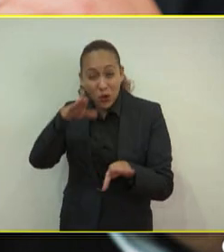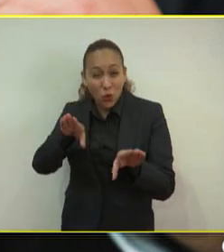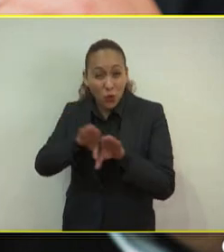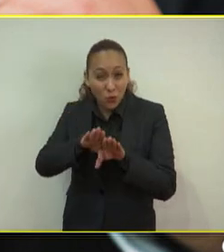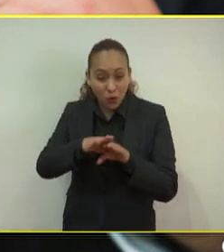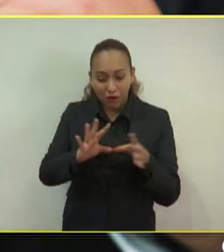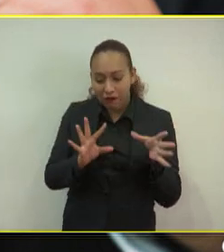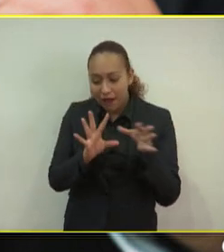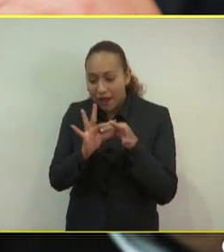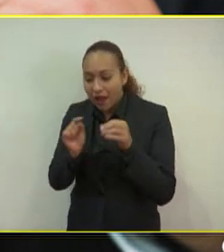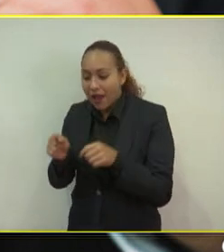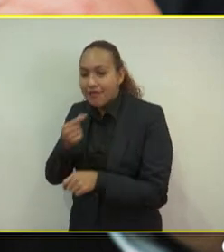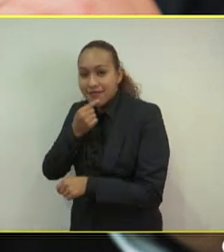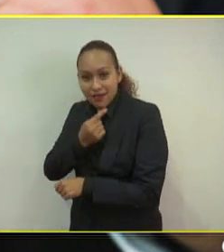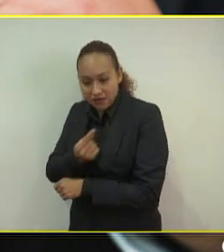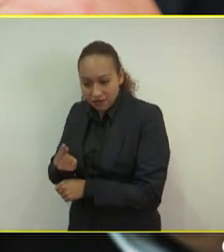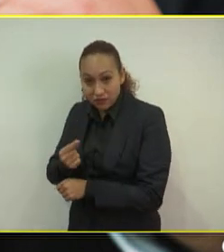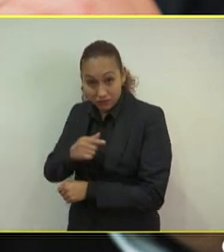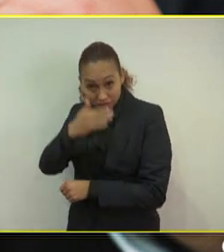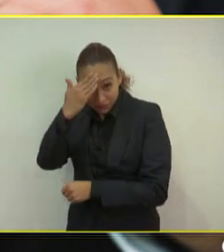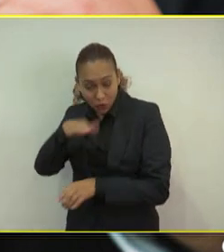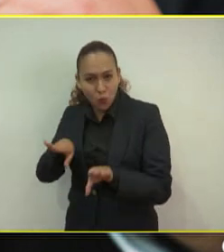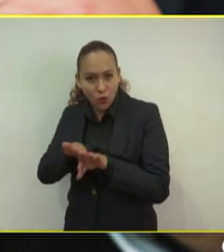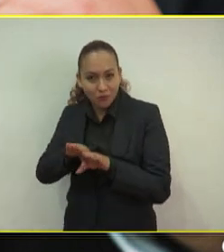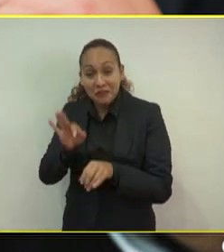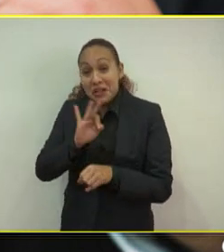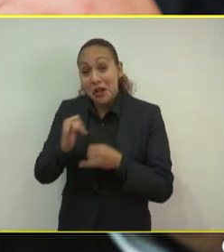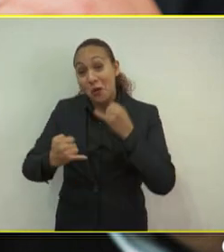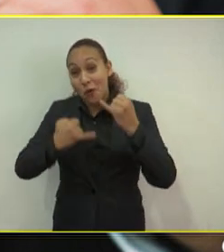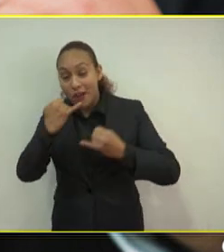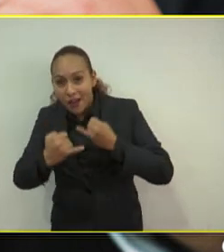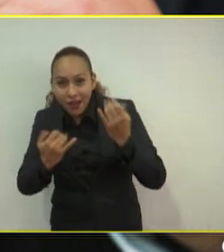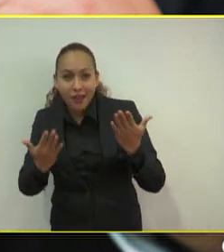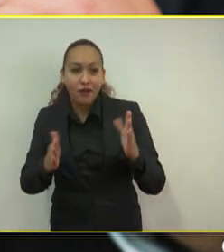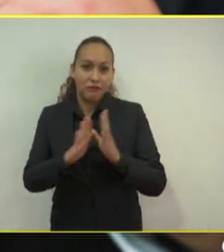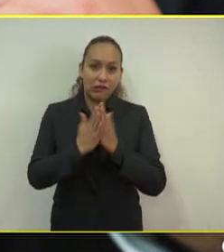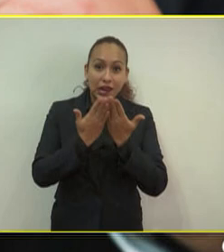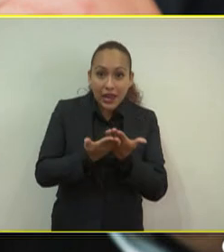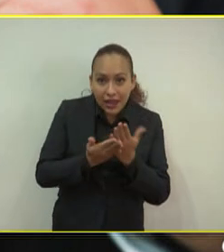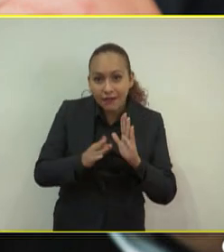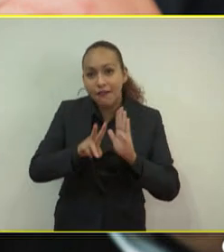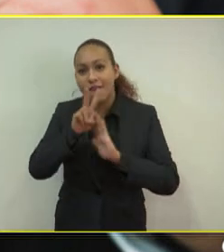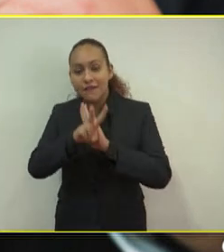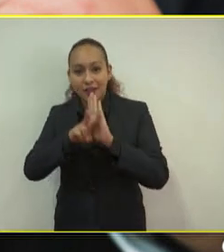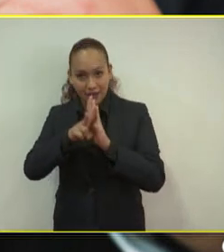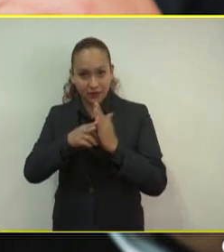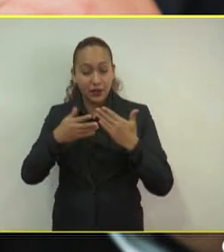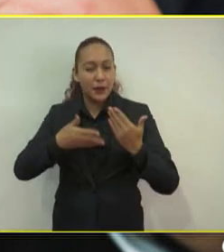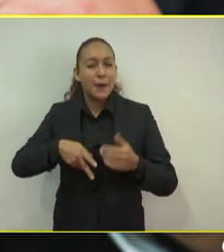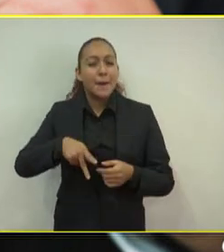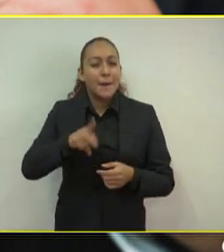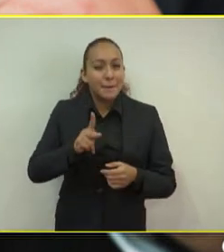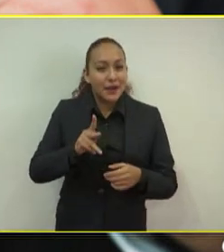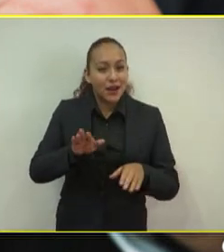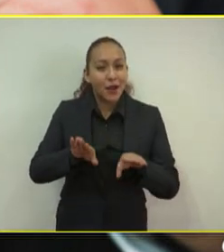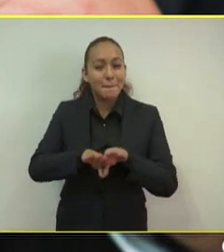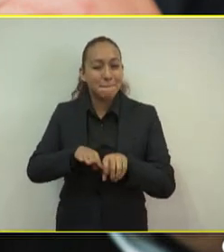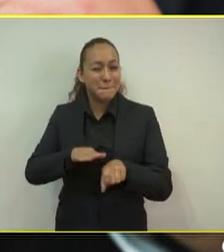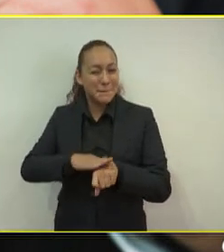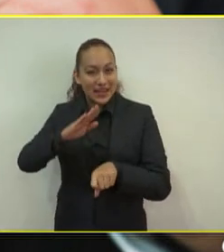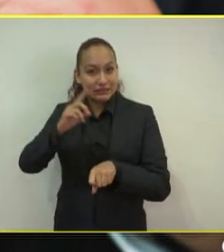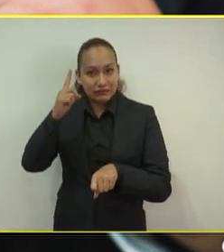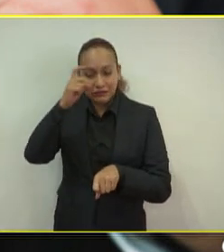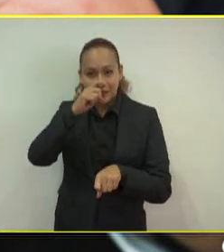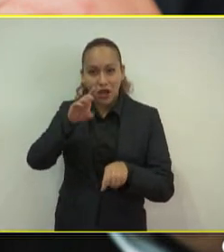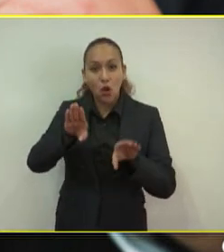esto a un niño. Seguramente piensan en juegos, algún libro o videos. Ahora, subamos un grado de dificultad. ¿Cómo se